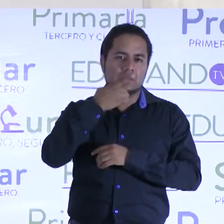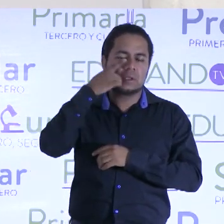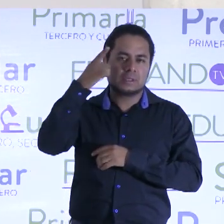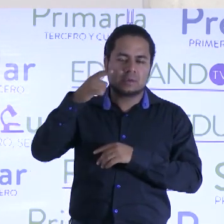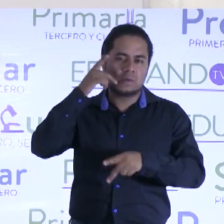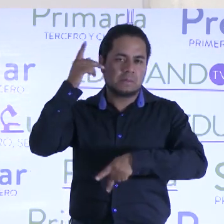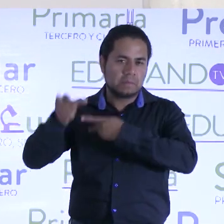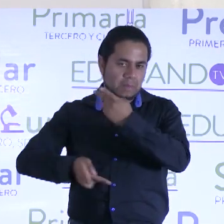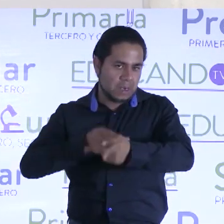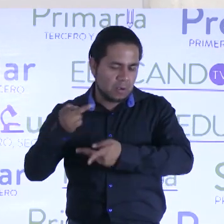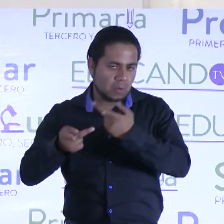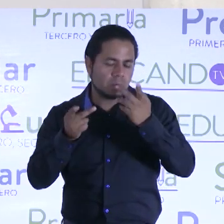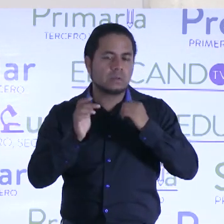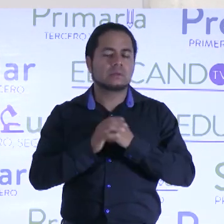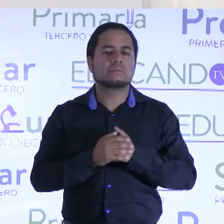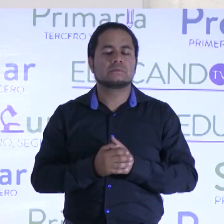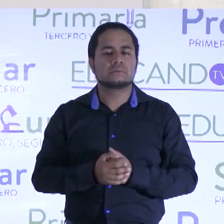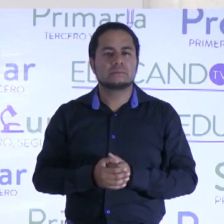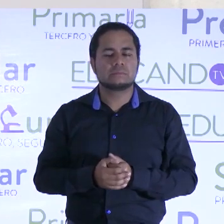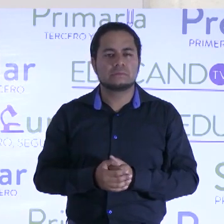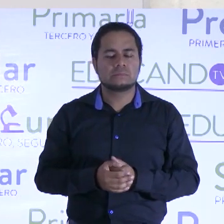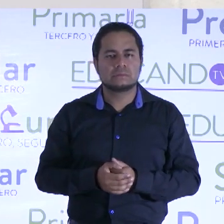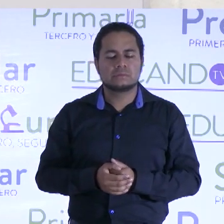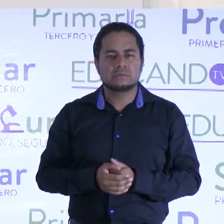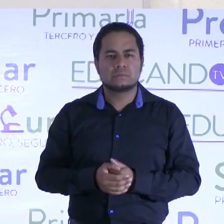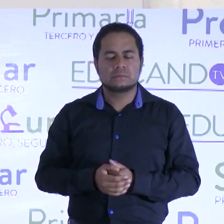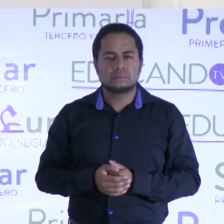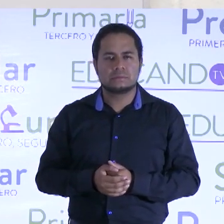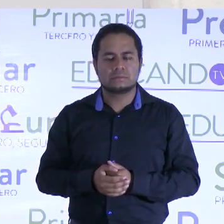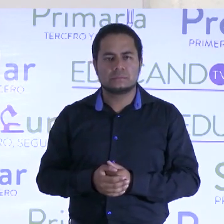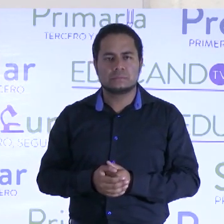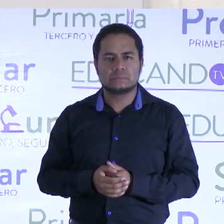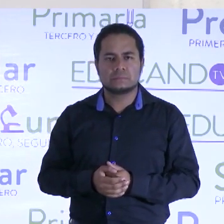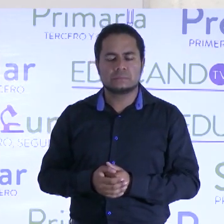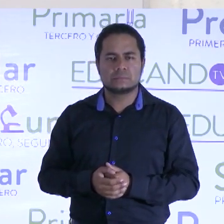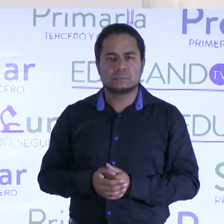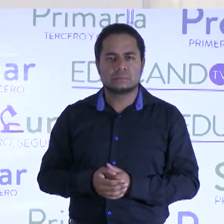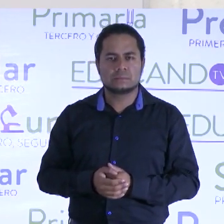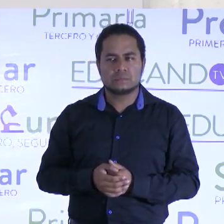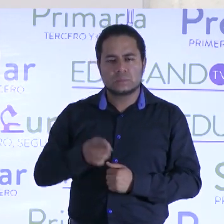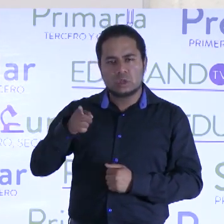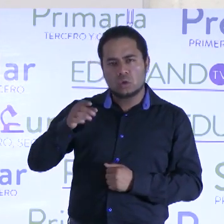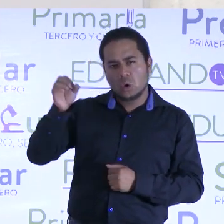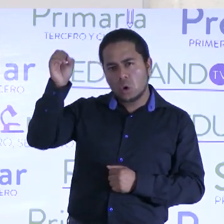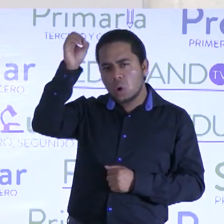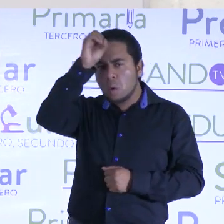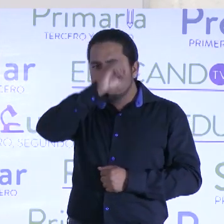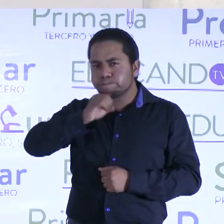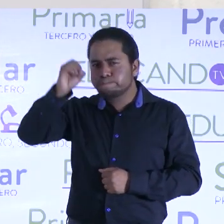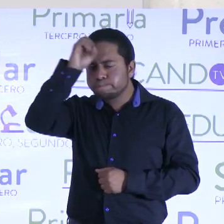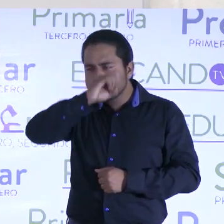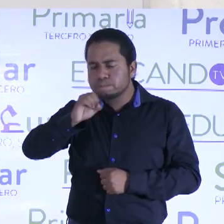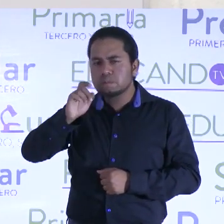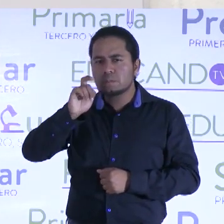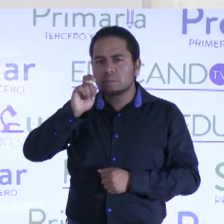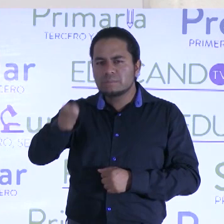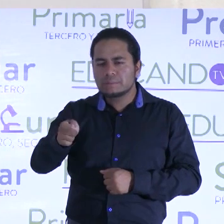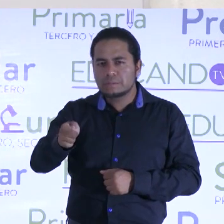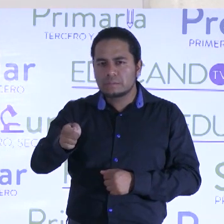la pregunta, ¿qué opina usted de? En ese momento, el